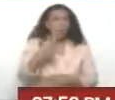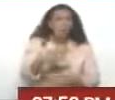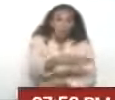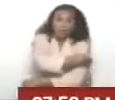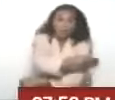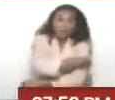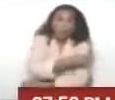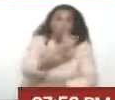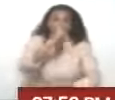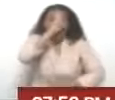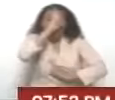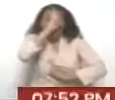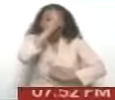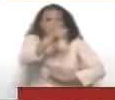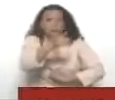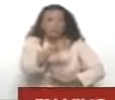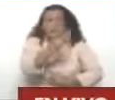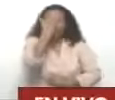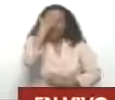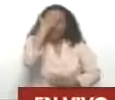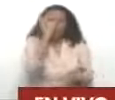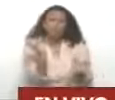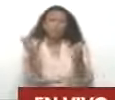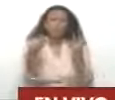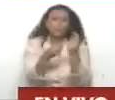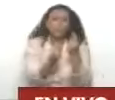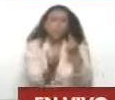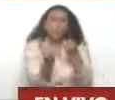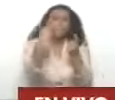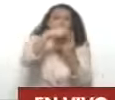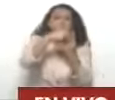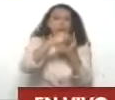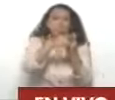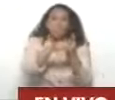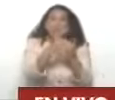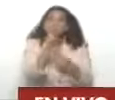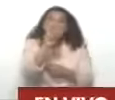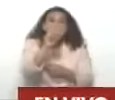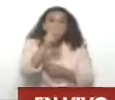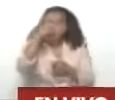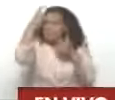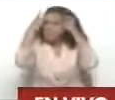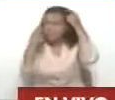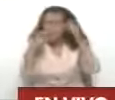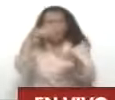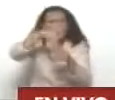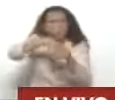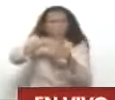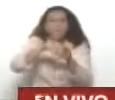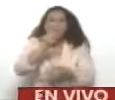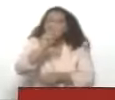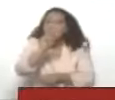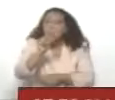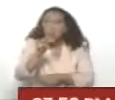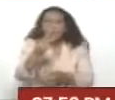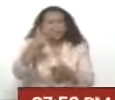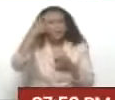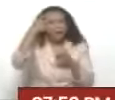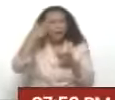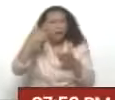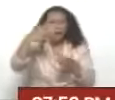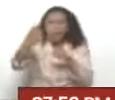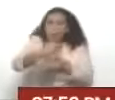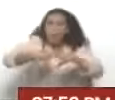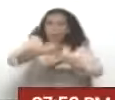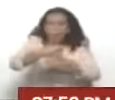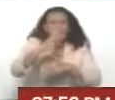están desilusionados? Usted lo ha dicho, pero además de eso, al final también esto implica un compromiso con... Usted no está solo en